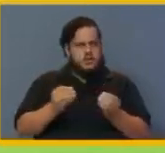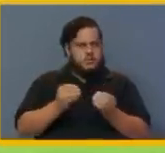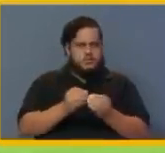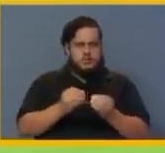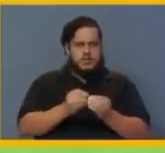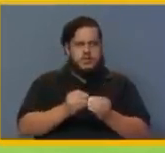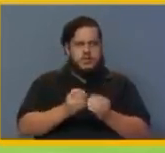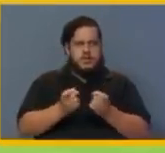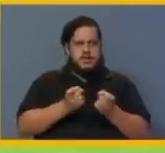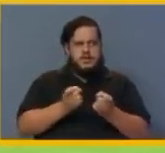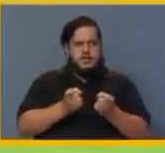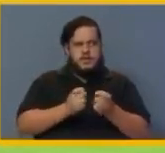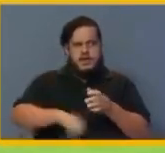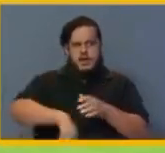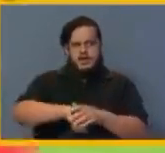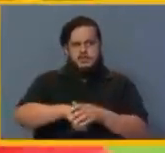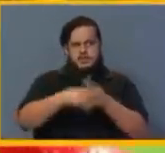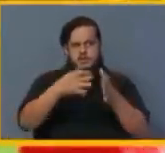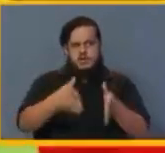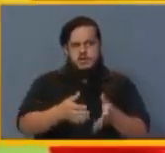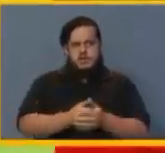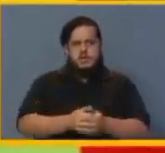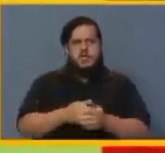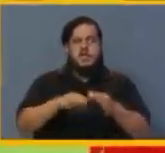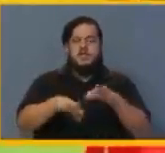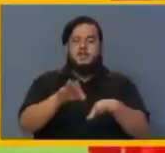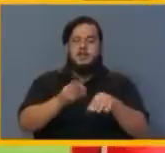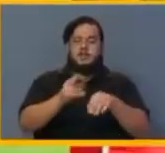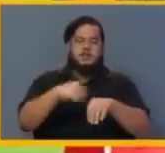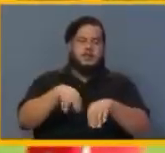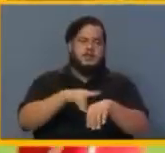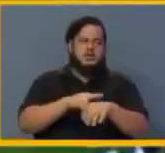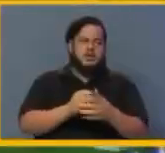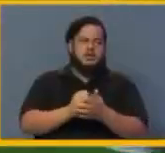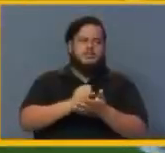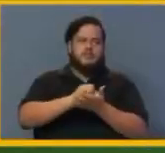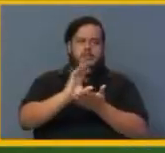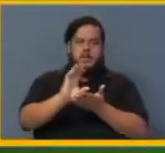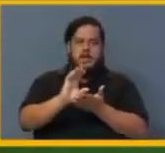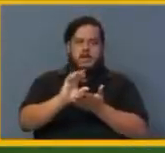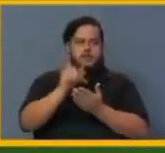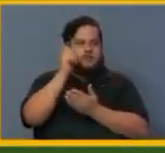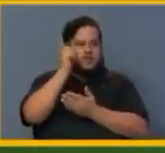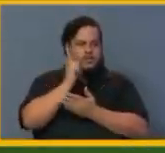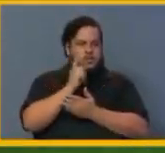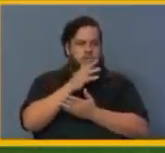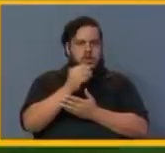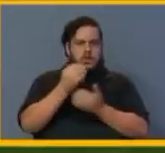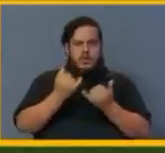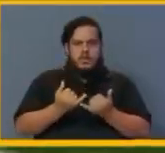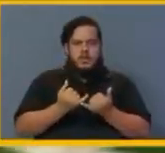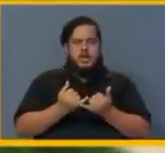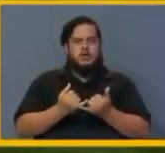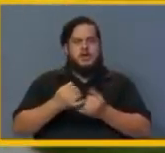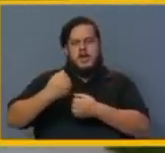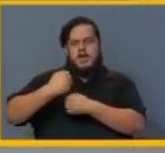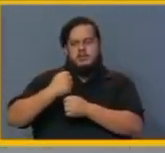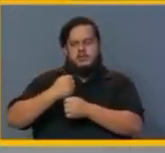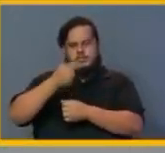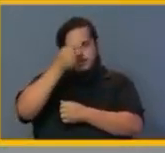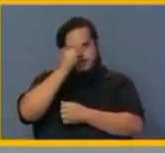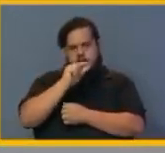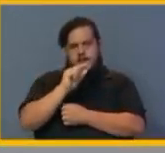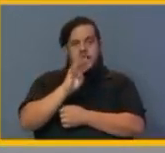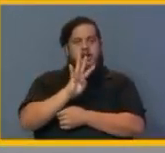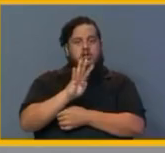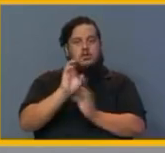manejar futbolistas. Selección Nacional, San Carlos, Limón FC y ahora el Municipal Grecia. Son cuatro